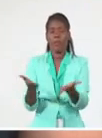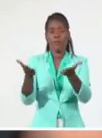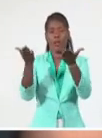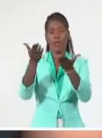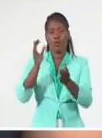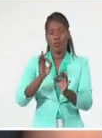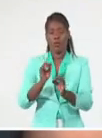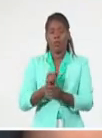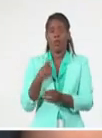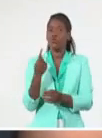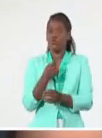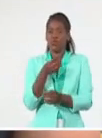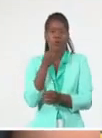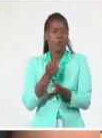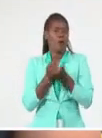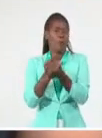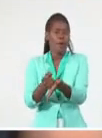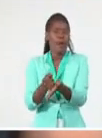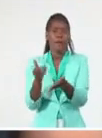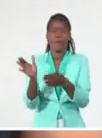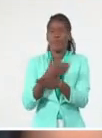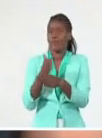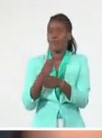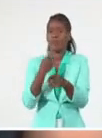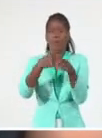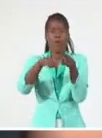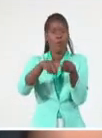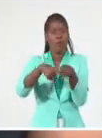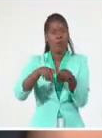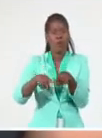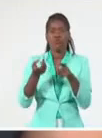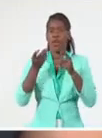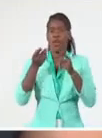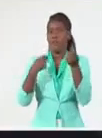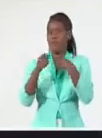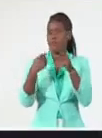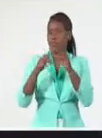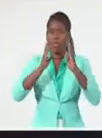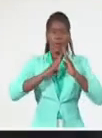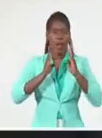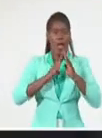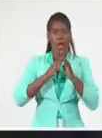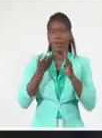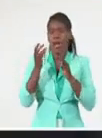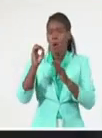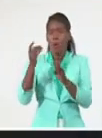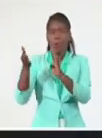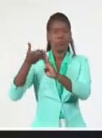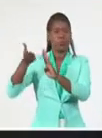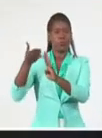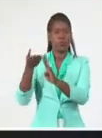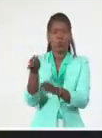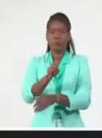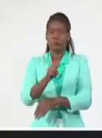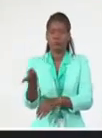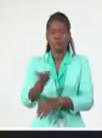aportar productos que son necesarios tanto para el hogar como para la construcción es una cosa de familia